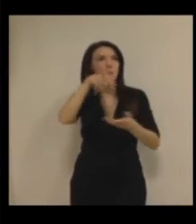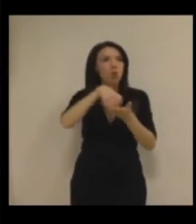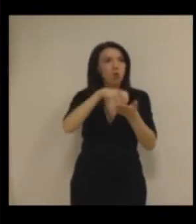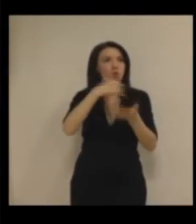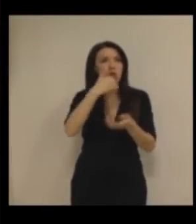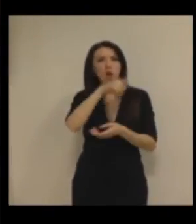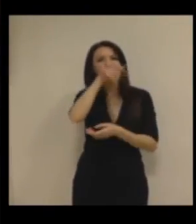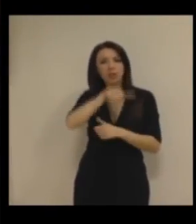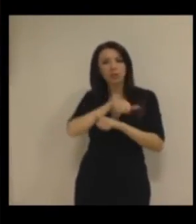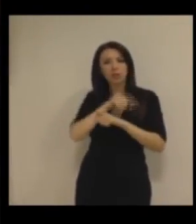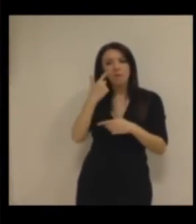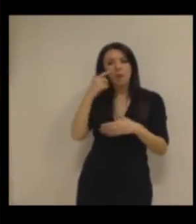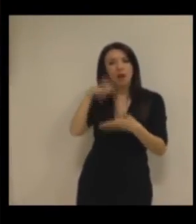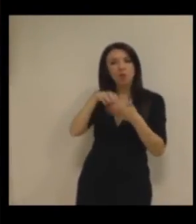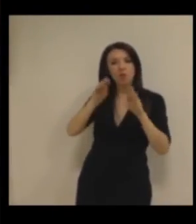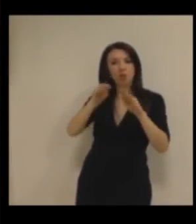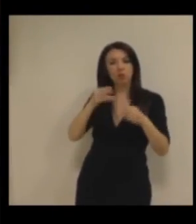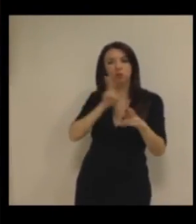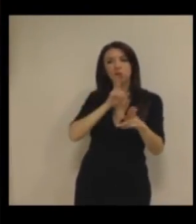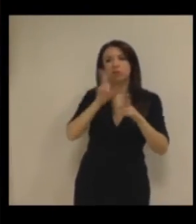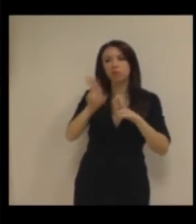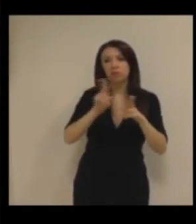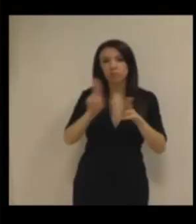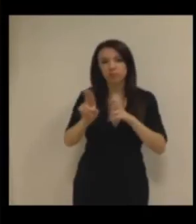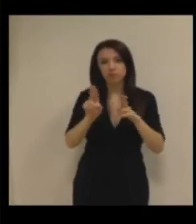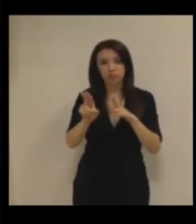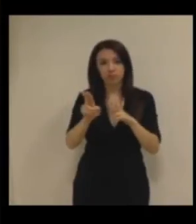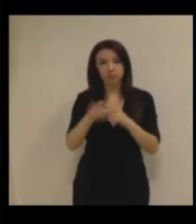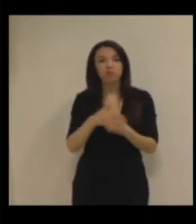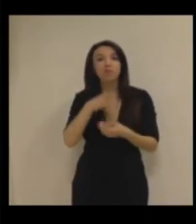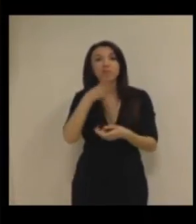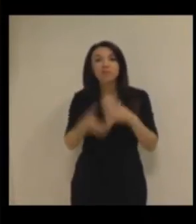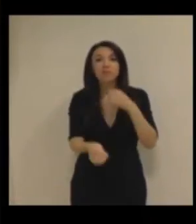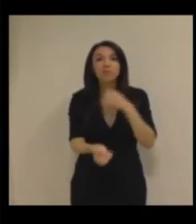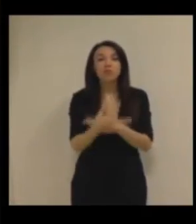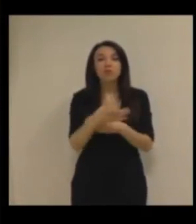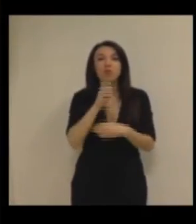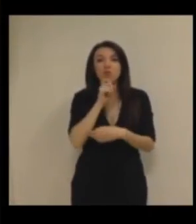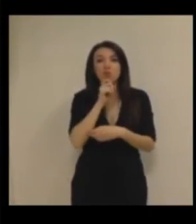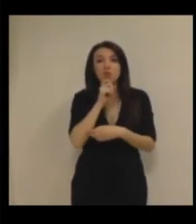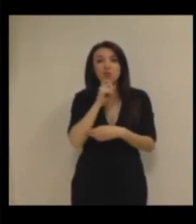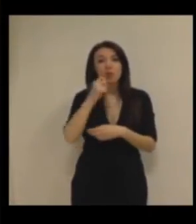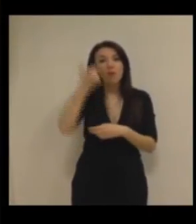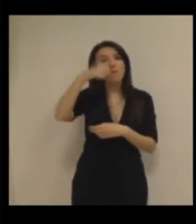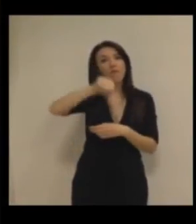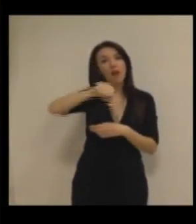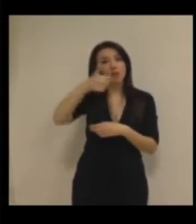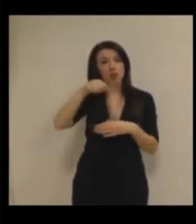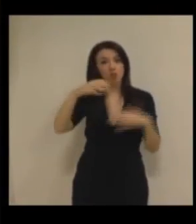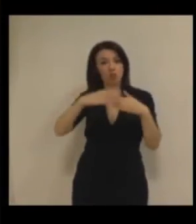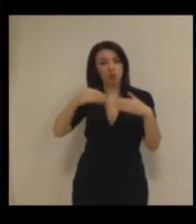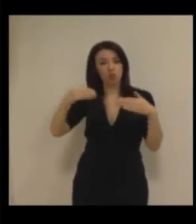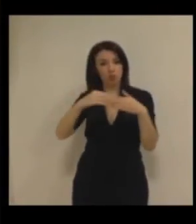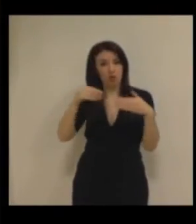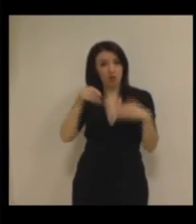tenga. ¿Qué fue? Esto surge precisamente de la validación con los usuarios.